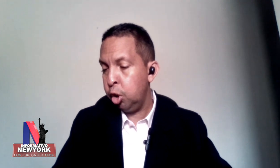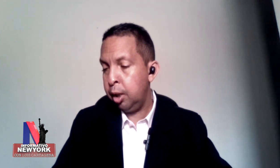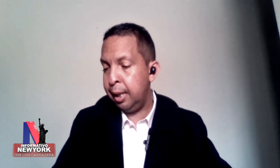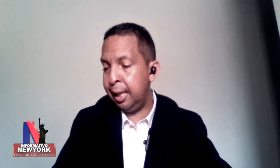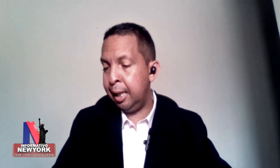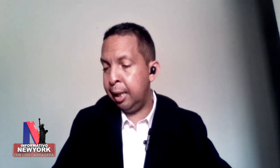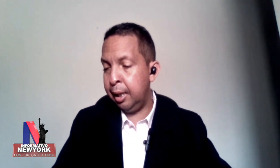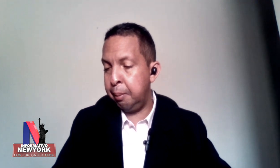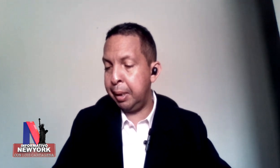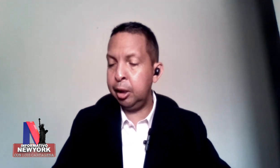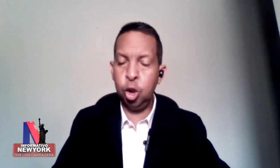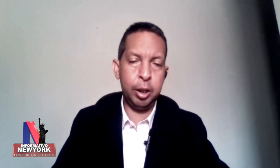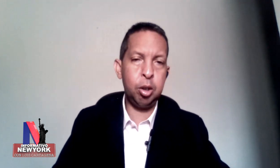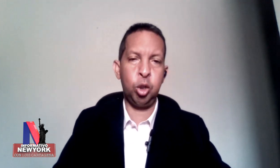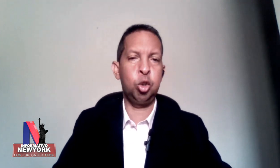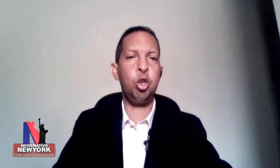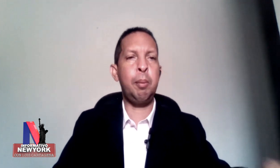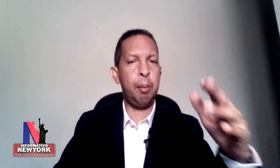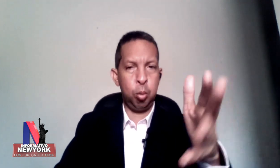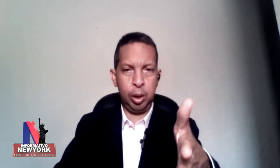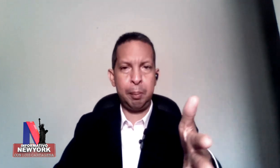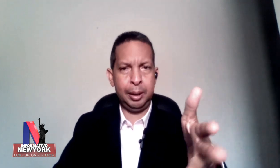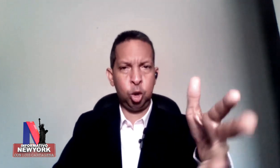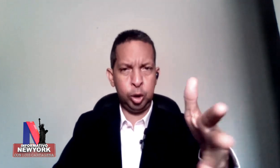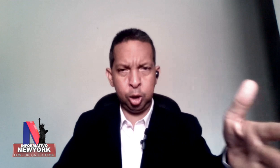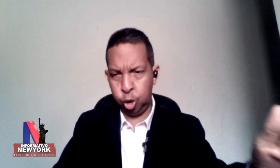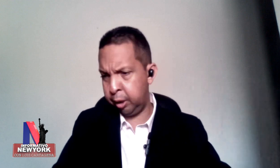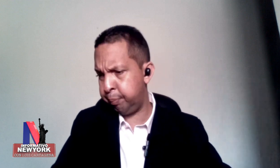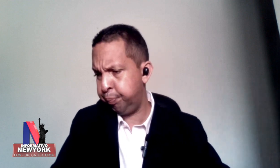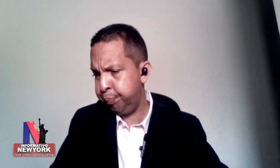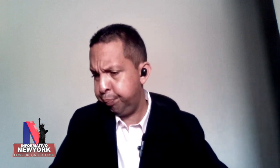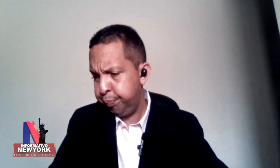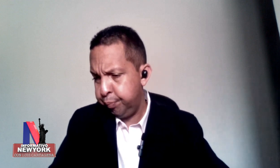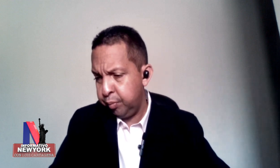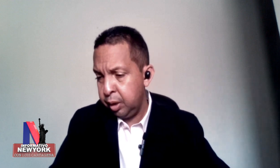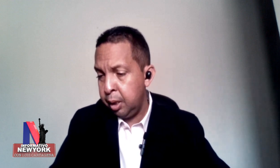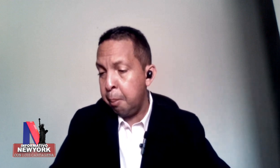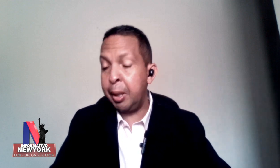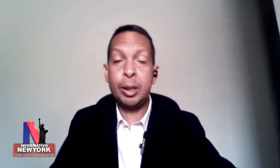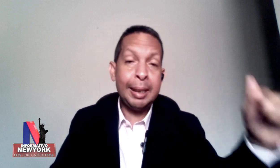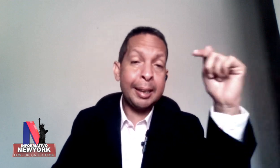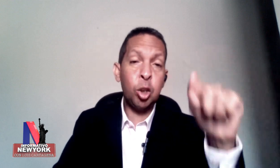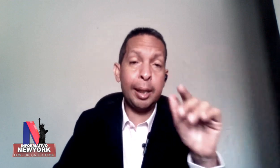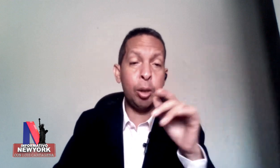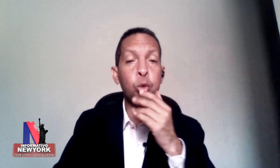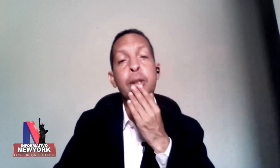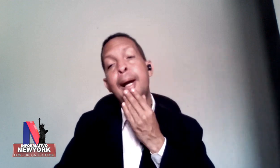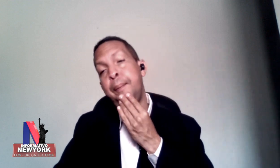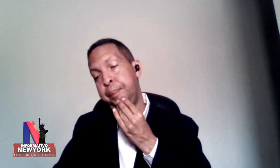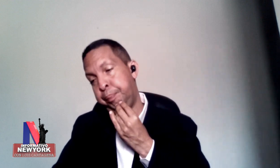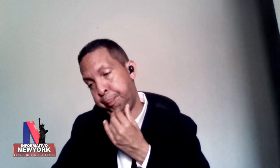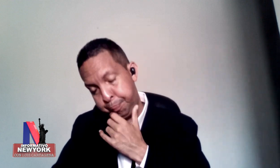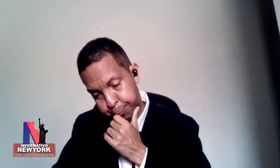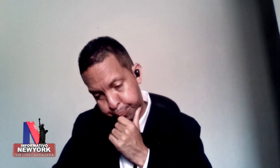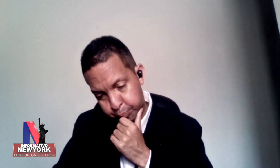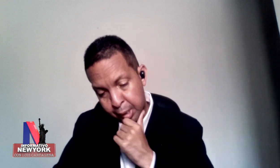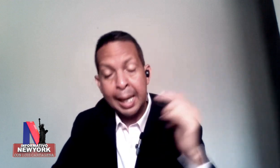unos medidores, lo que nosotros llamamos vulgarmente contadores, pero que está haciendo la